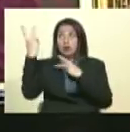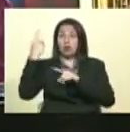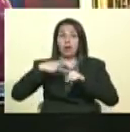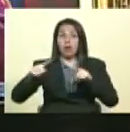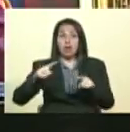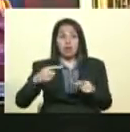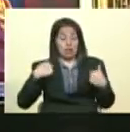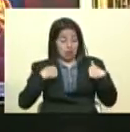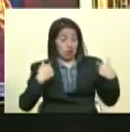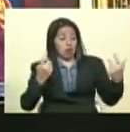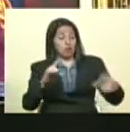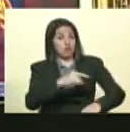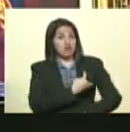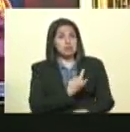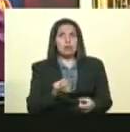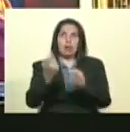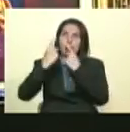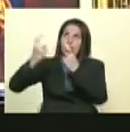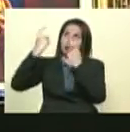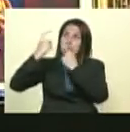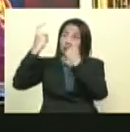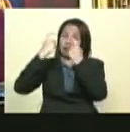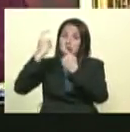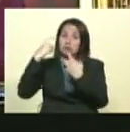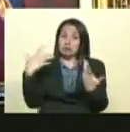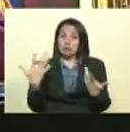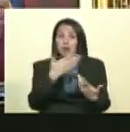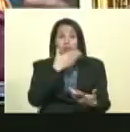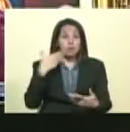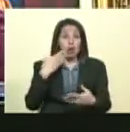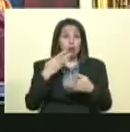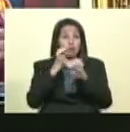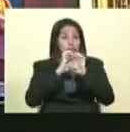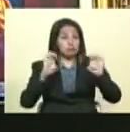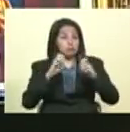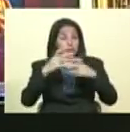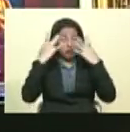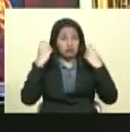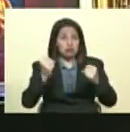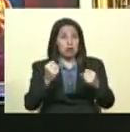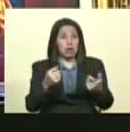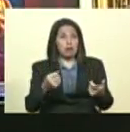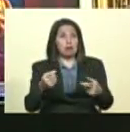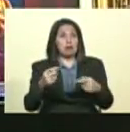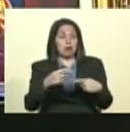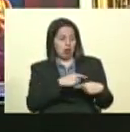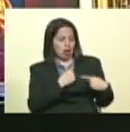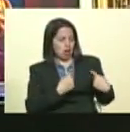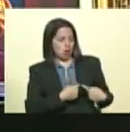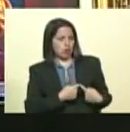que nuestras universidades públicas los forman como los mejores especialistas en cardiología,